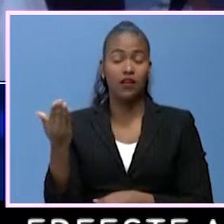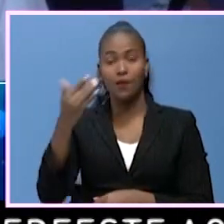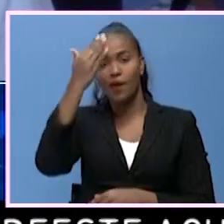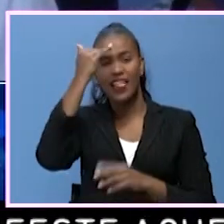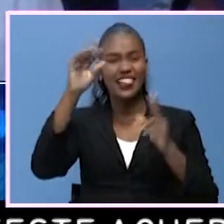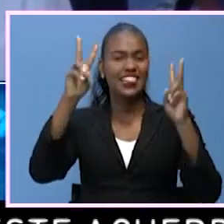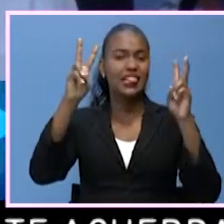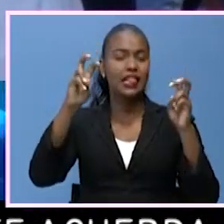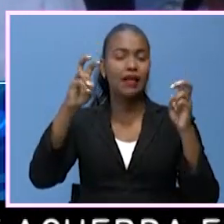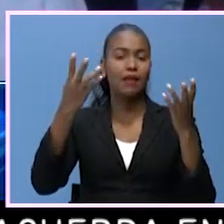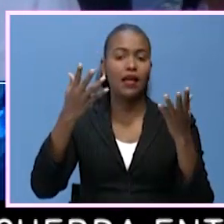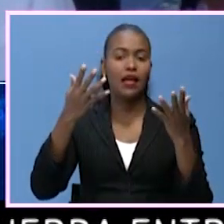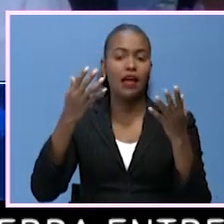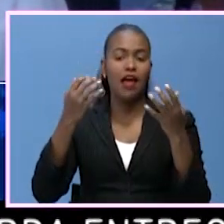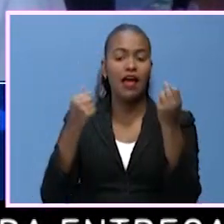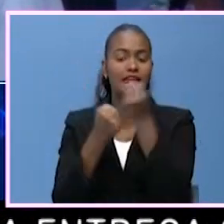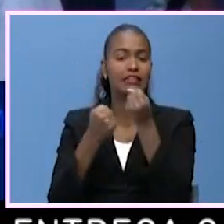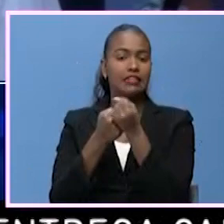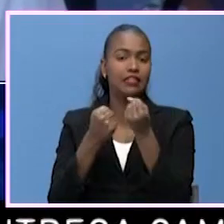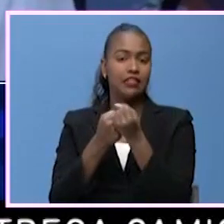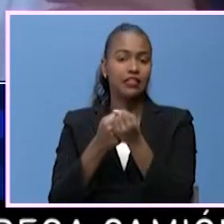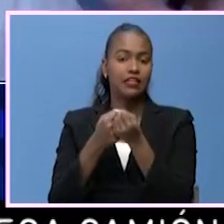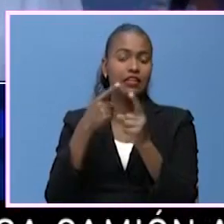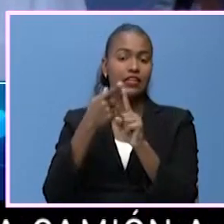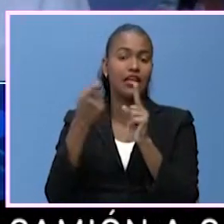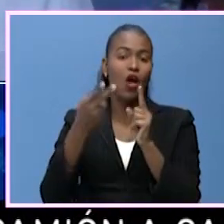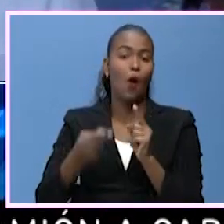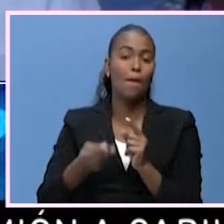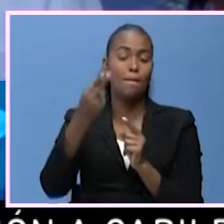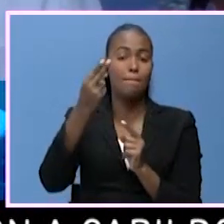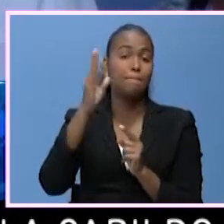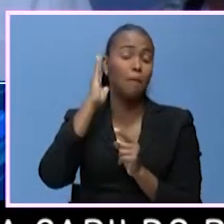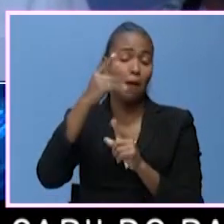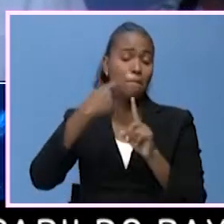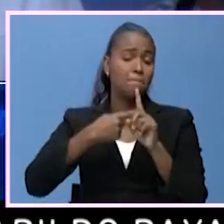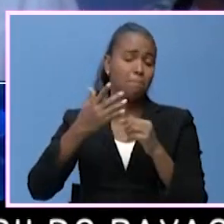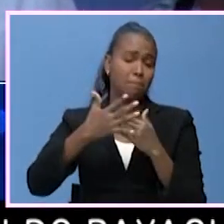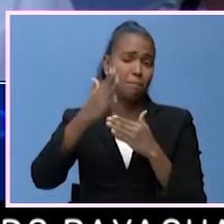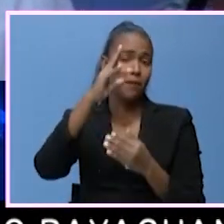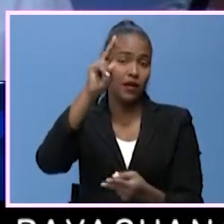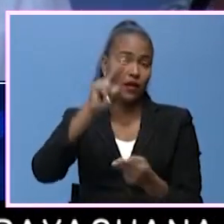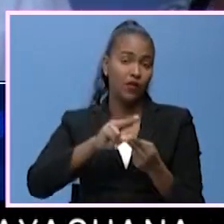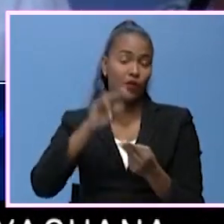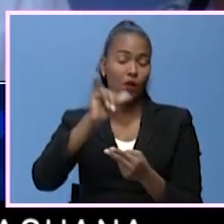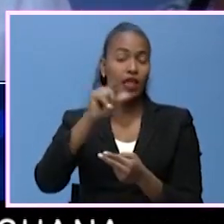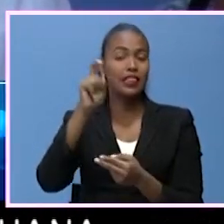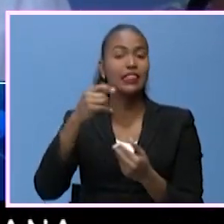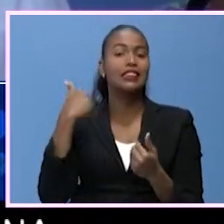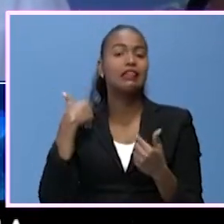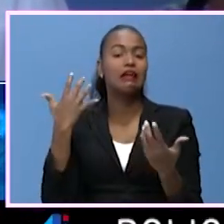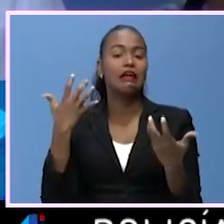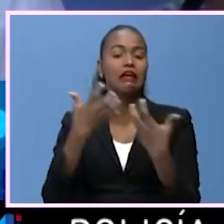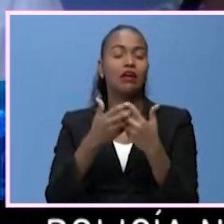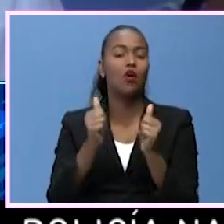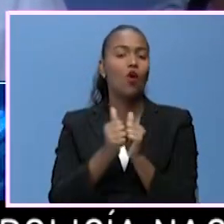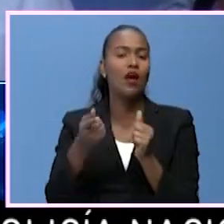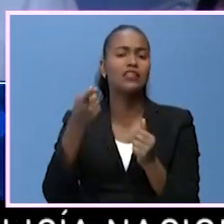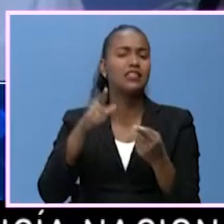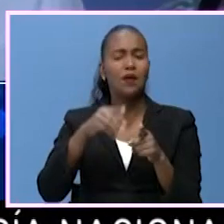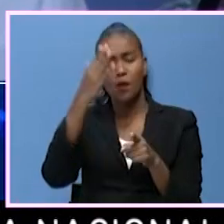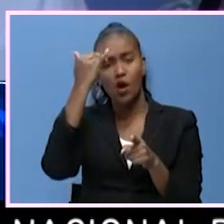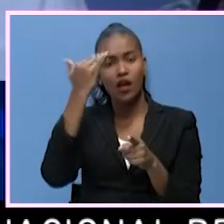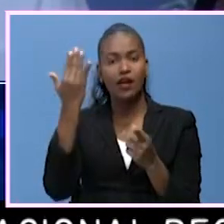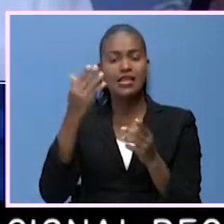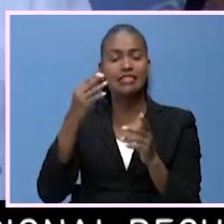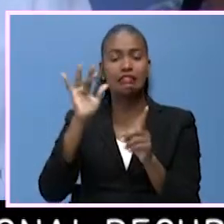tema coyuntural que después en unos meses va a volver a bajar y que tiene que ver con la